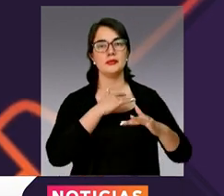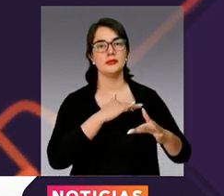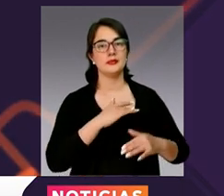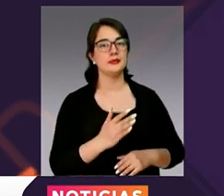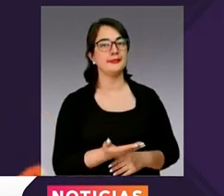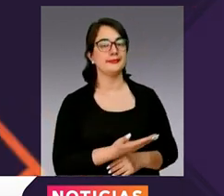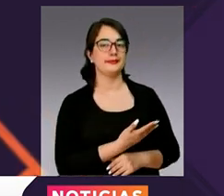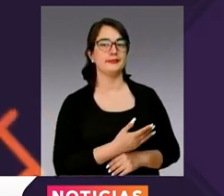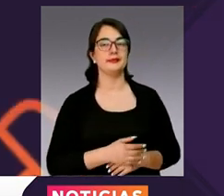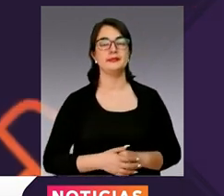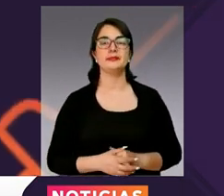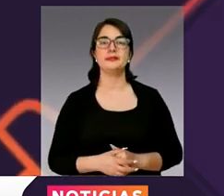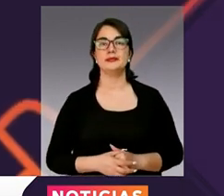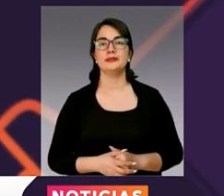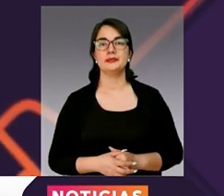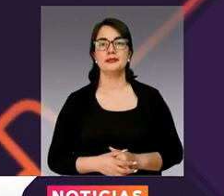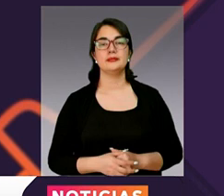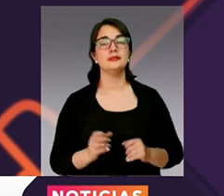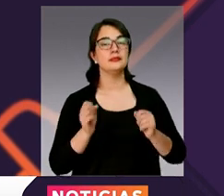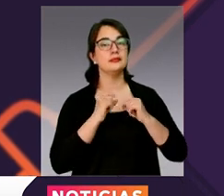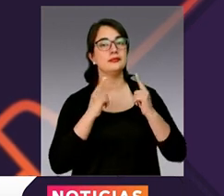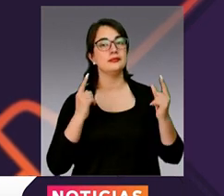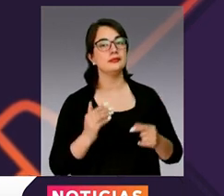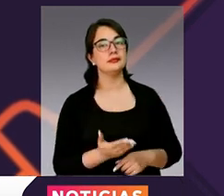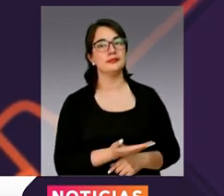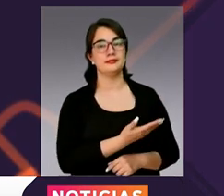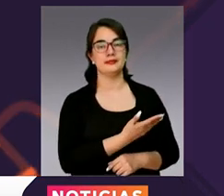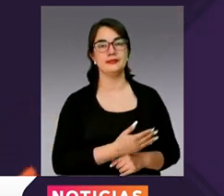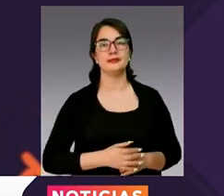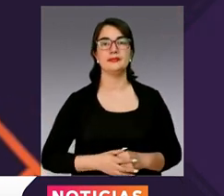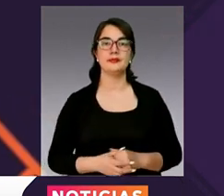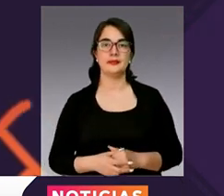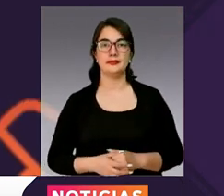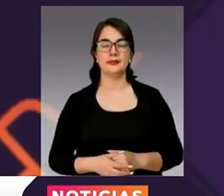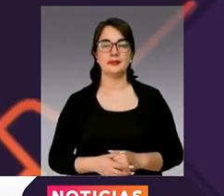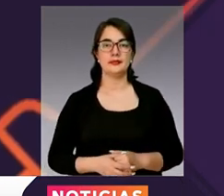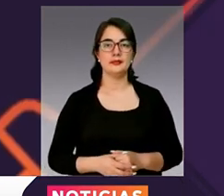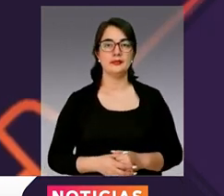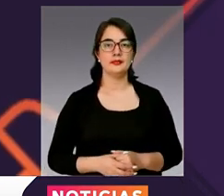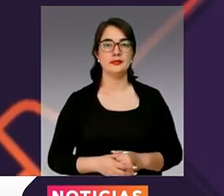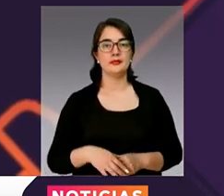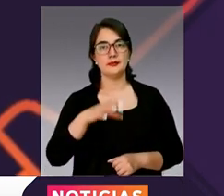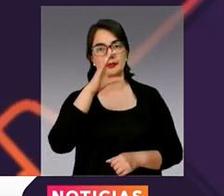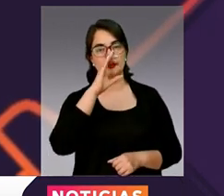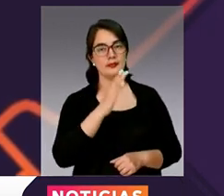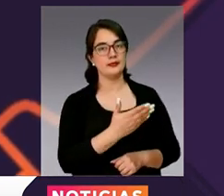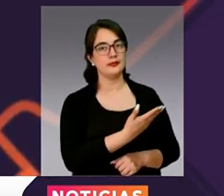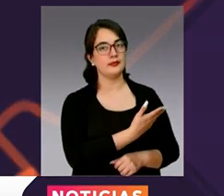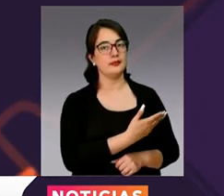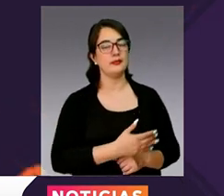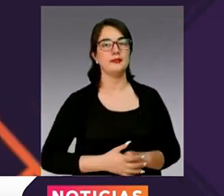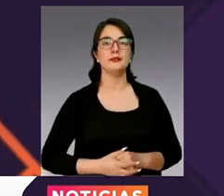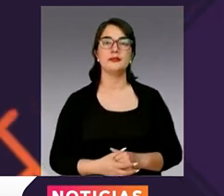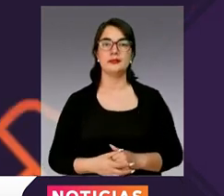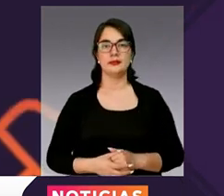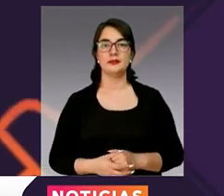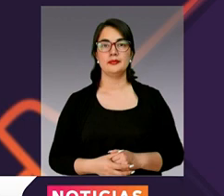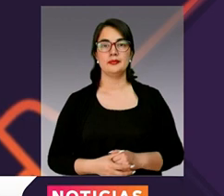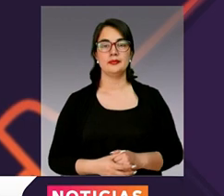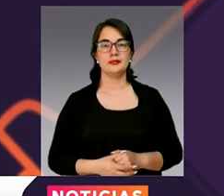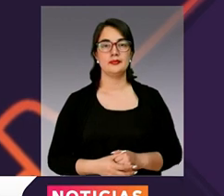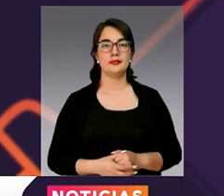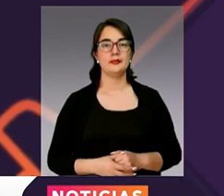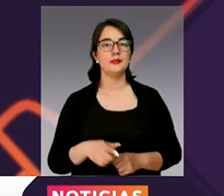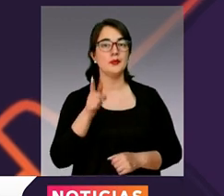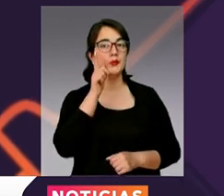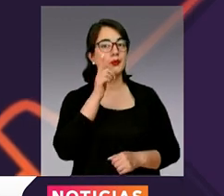Sofía. En Engativá, en el barrio Santa Cecilia. En Chapinero, en el barrio El Retiro. En Fontibón, en